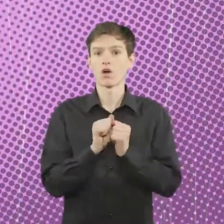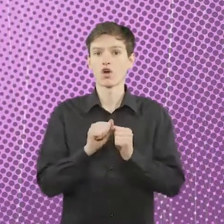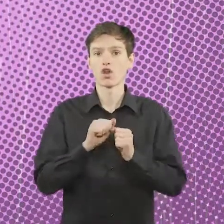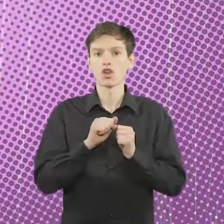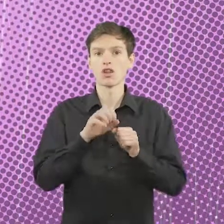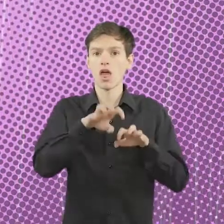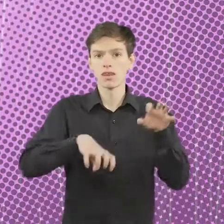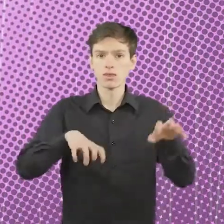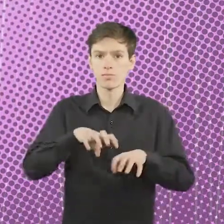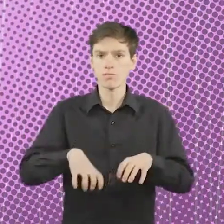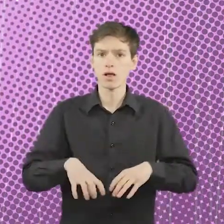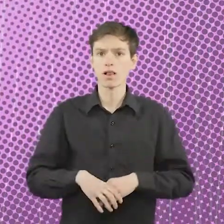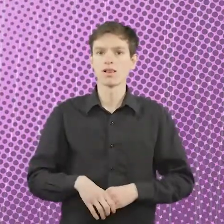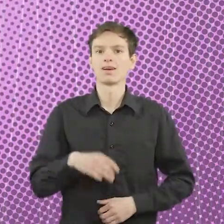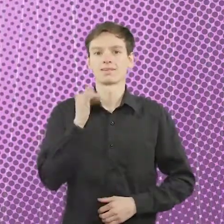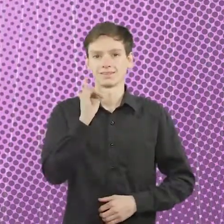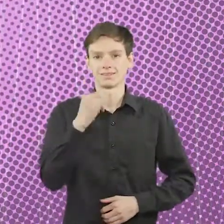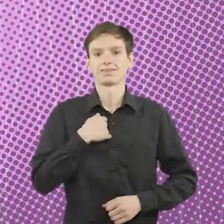¿Trabajas con animales?